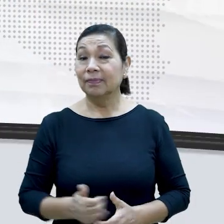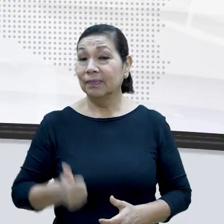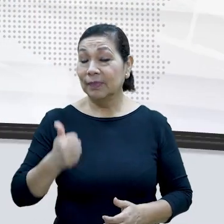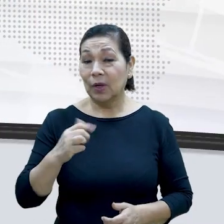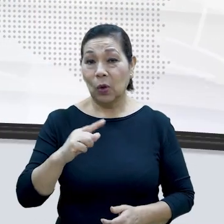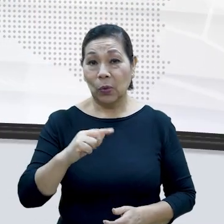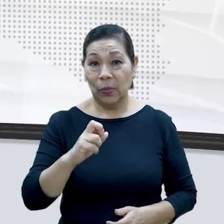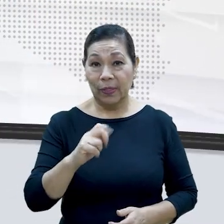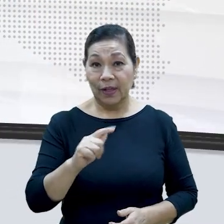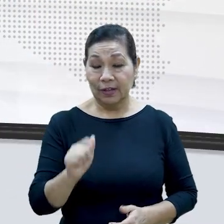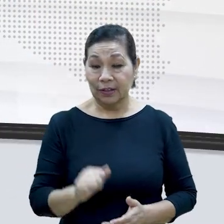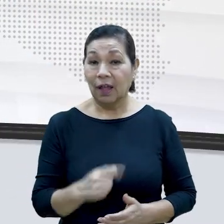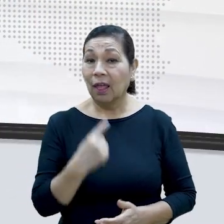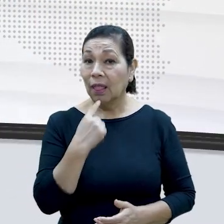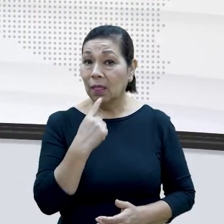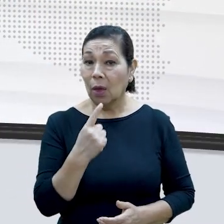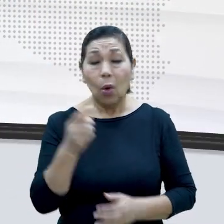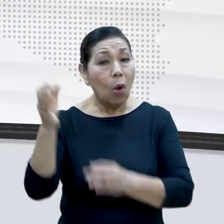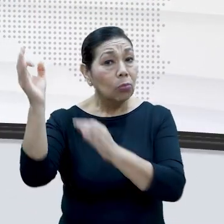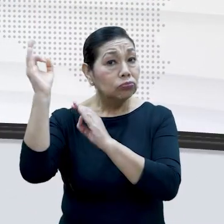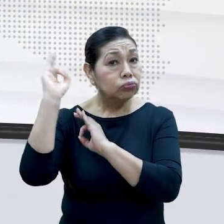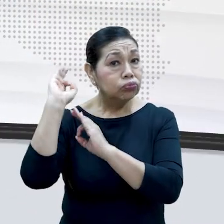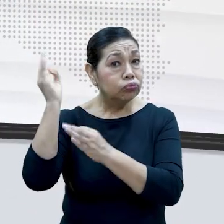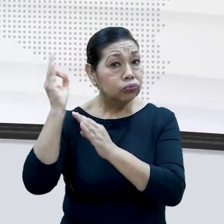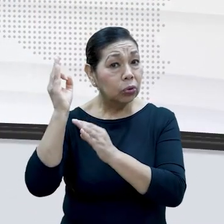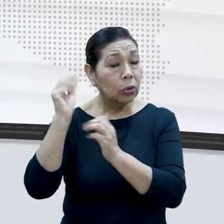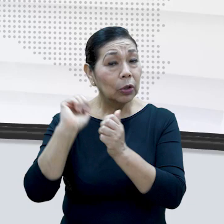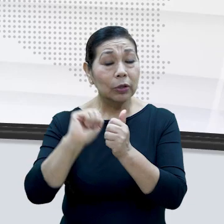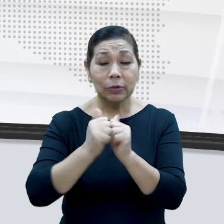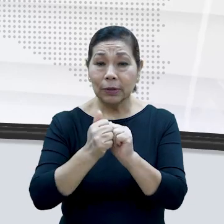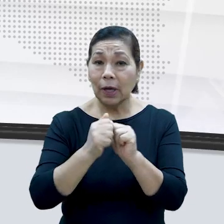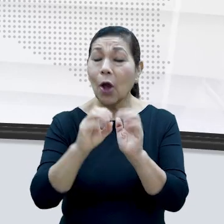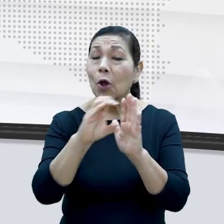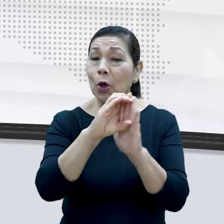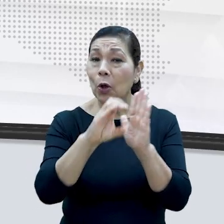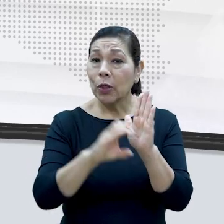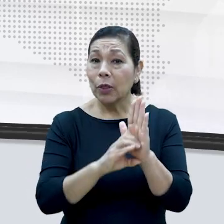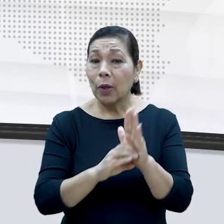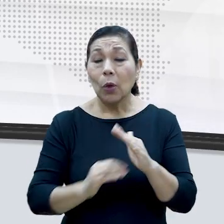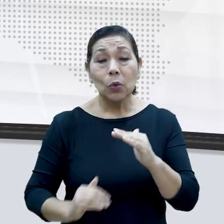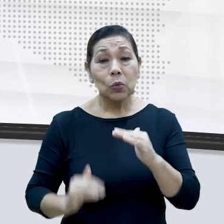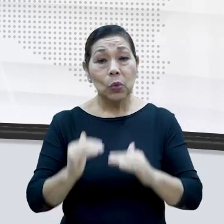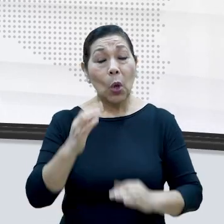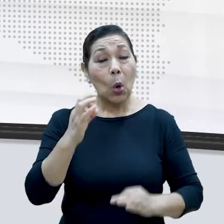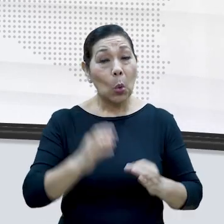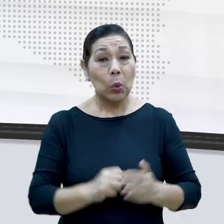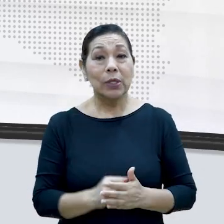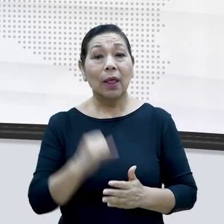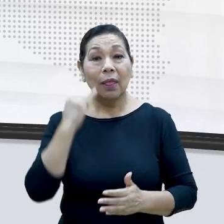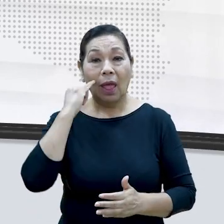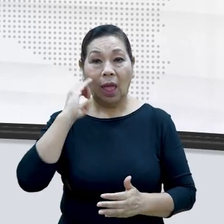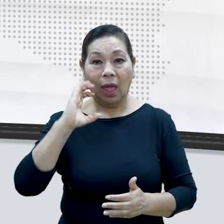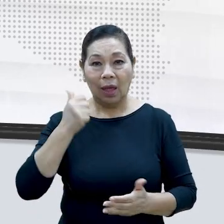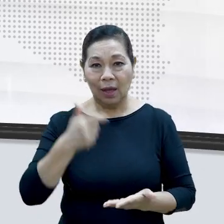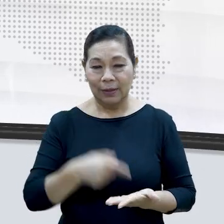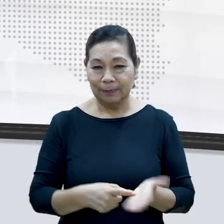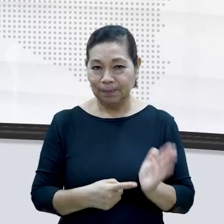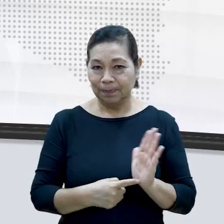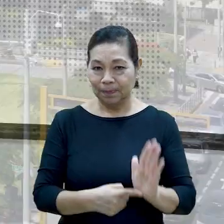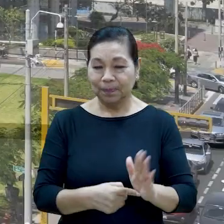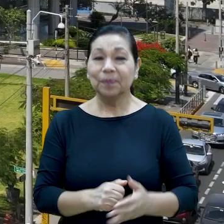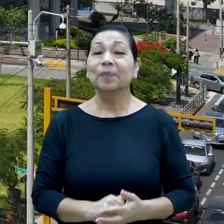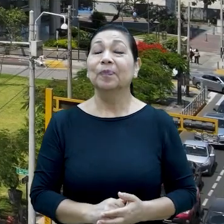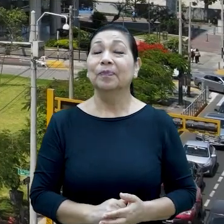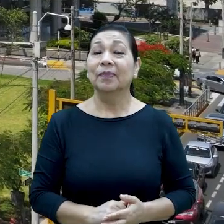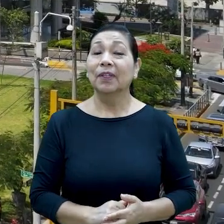El magistrado Gustavo Gutiérrez dictó una conferencia sobre la reforma constitucional en la Corte Superior de Justicia de Ica. Tenemos la